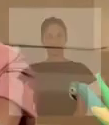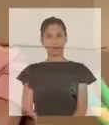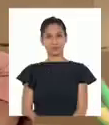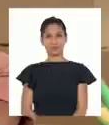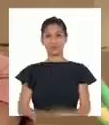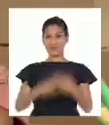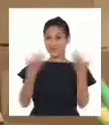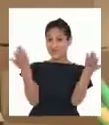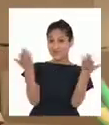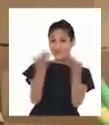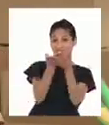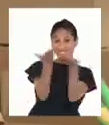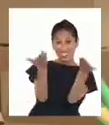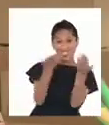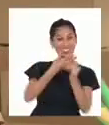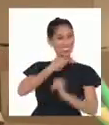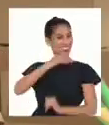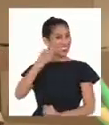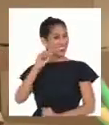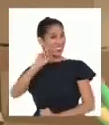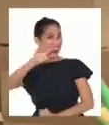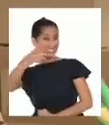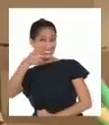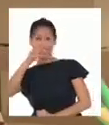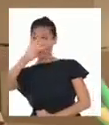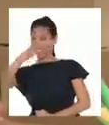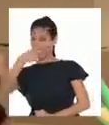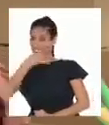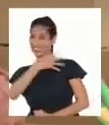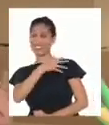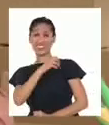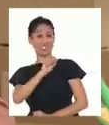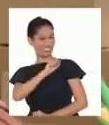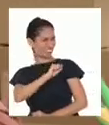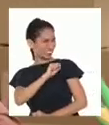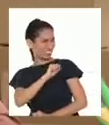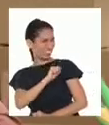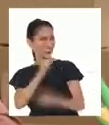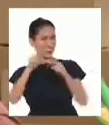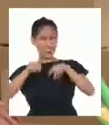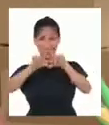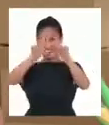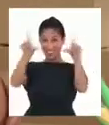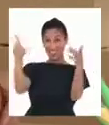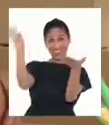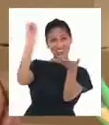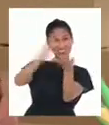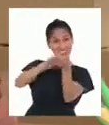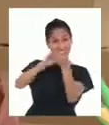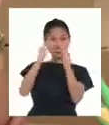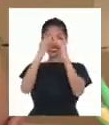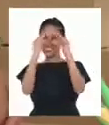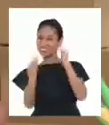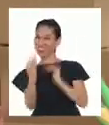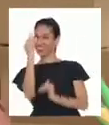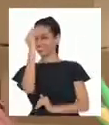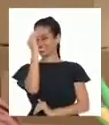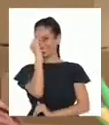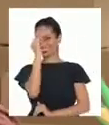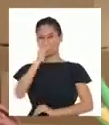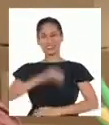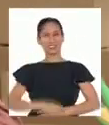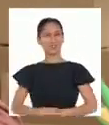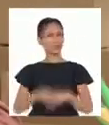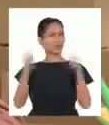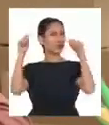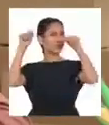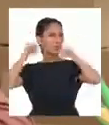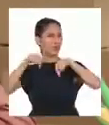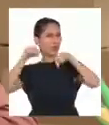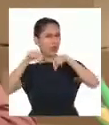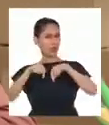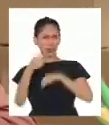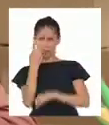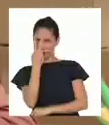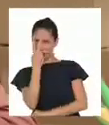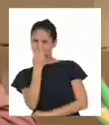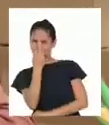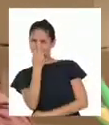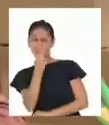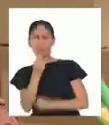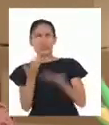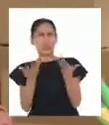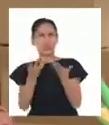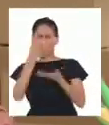Chicas y chicos de 3º y 4º de secundaria, ya estamos de vuelta en Aprendo en Casa. Hoy estamos conociendo mucho